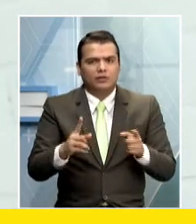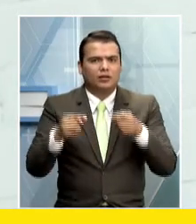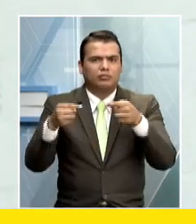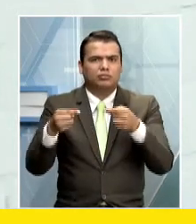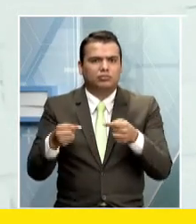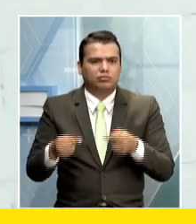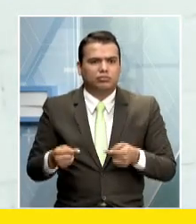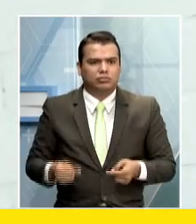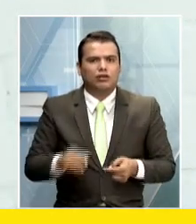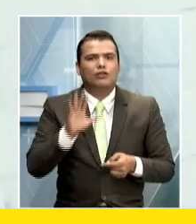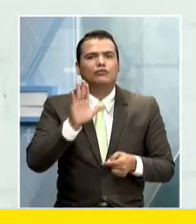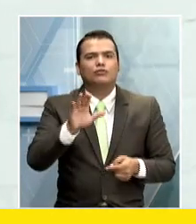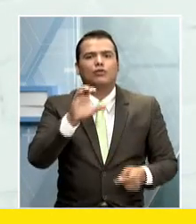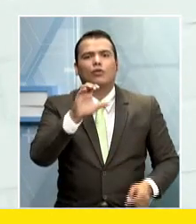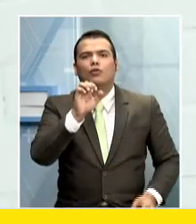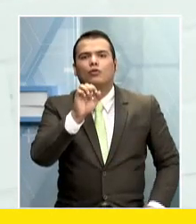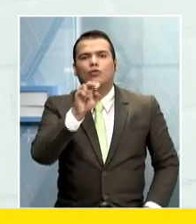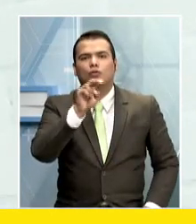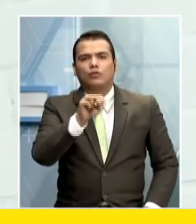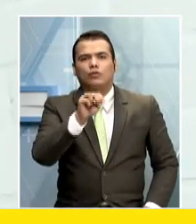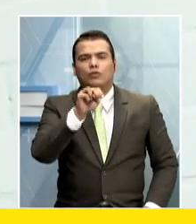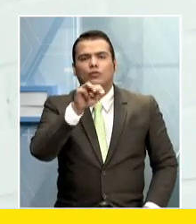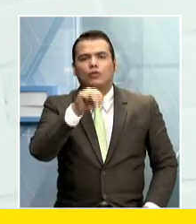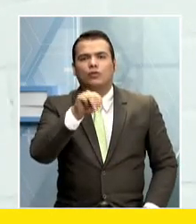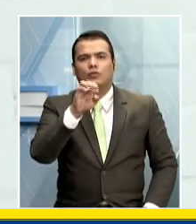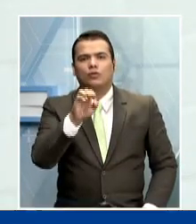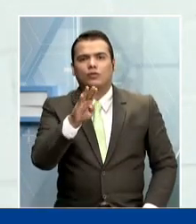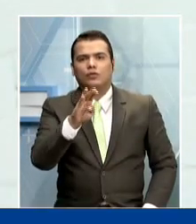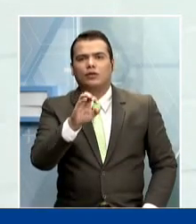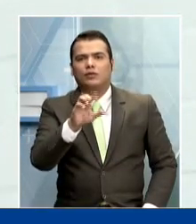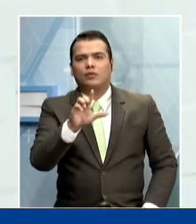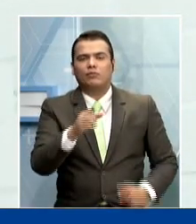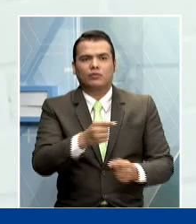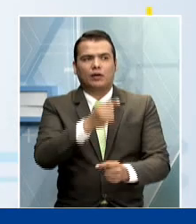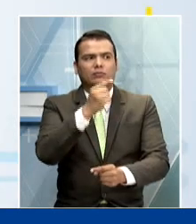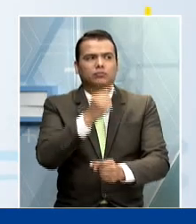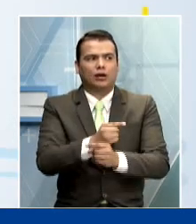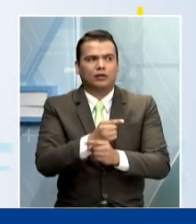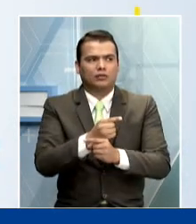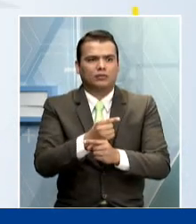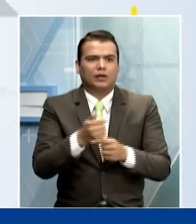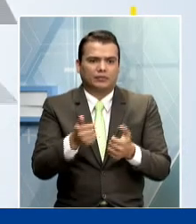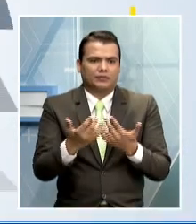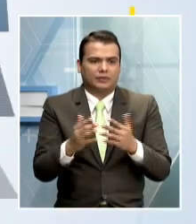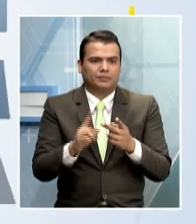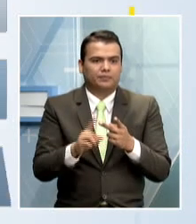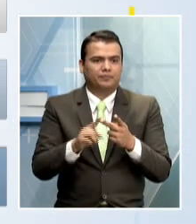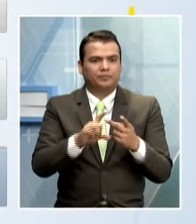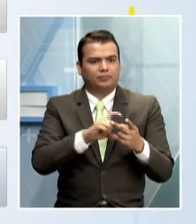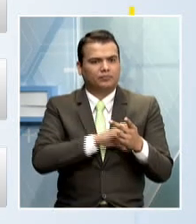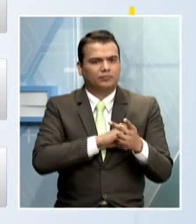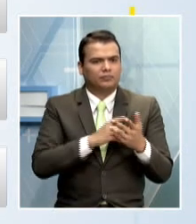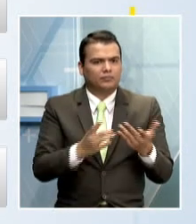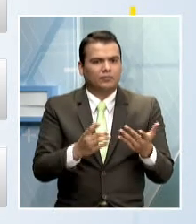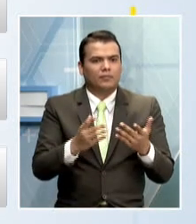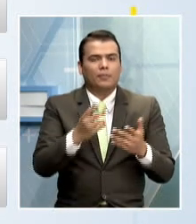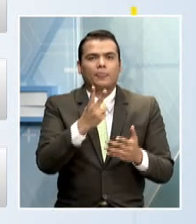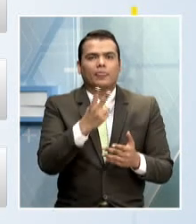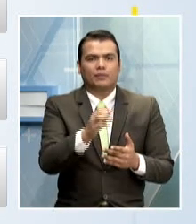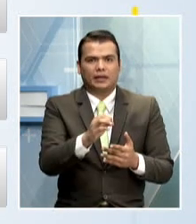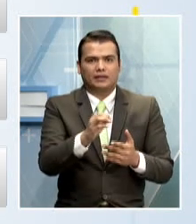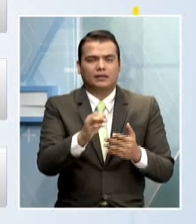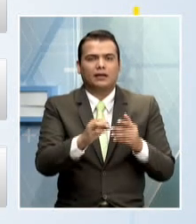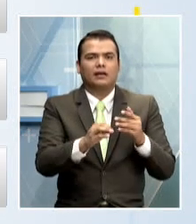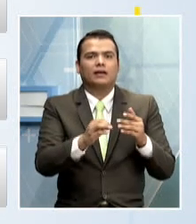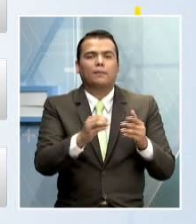Conmebol, por esas razones que estamos tan abajo en ese ranking. Por su parte, Deportivo Cali en 20 ediciones de la